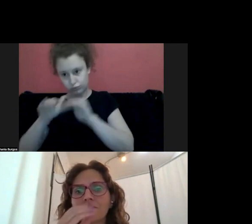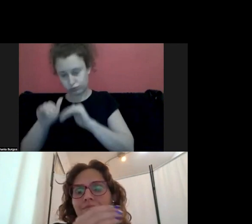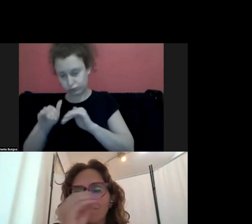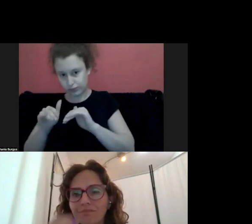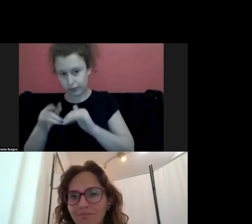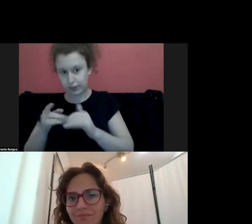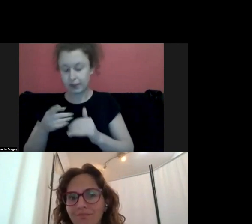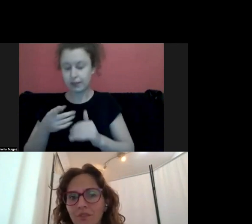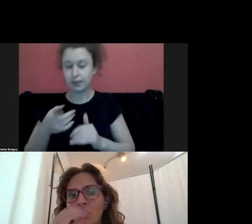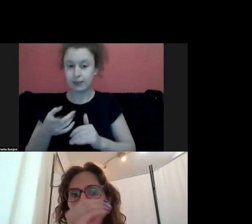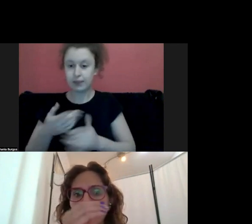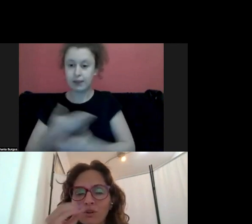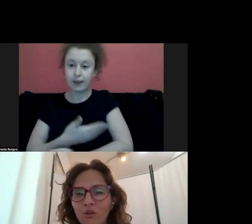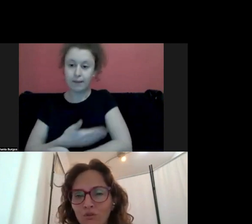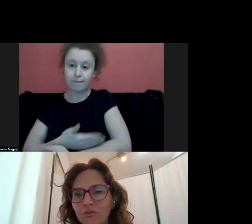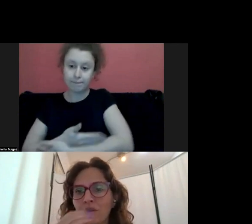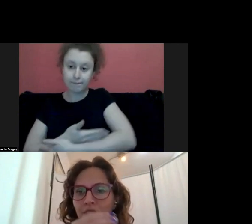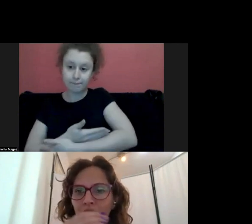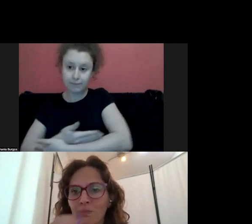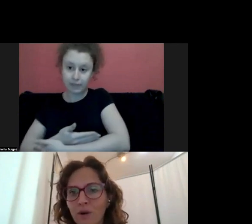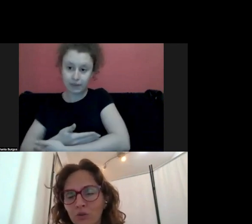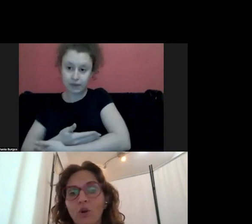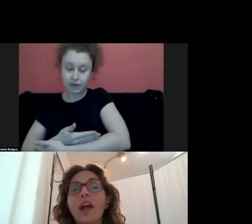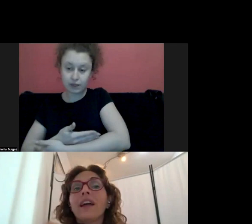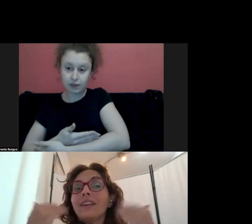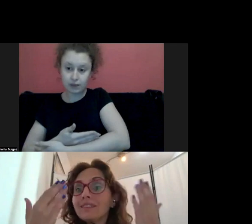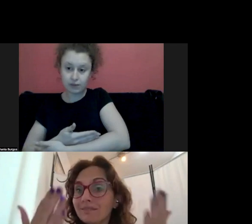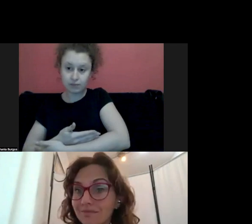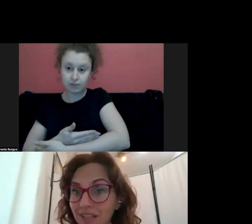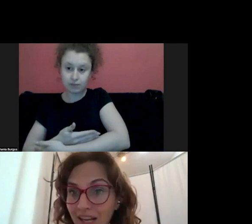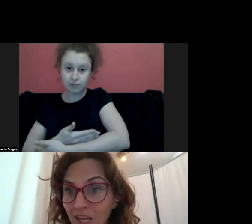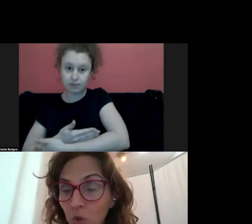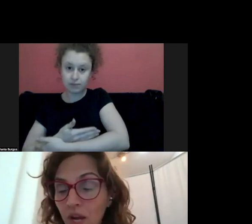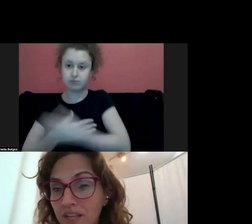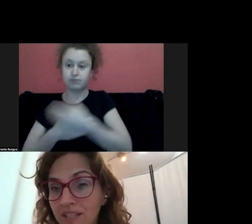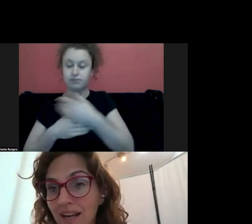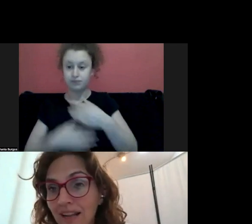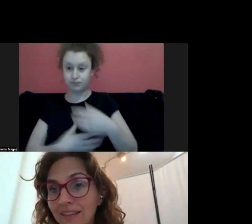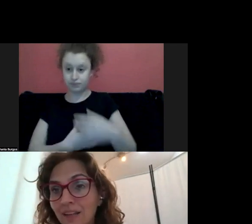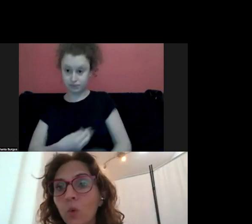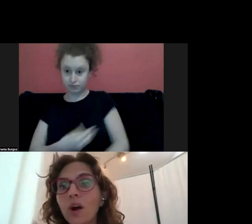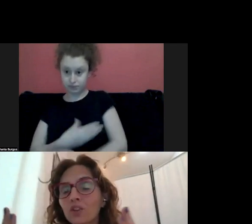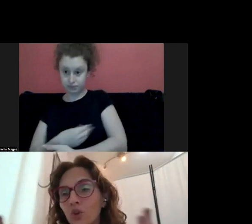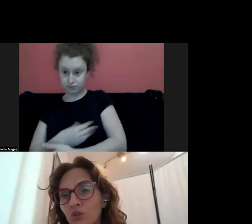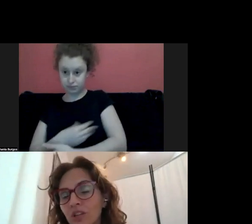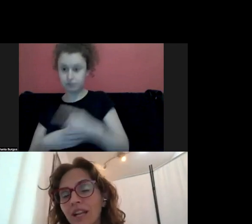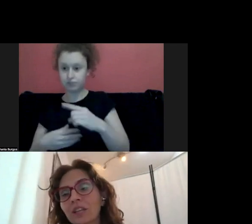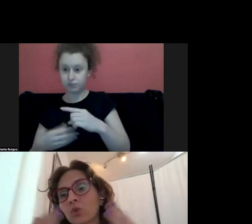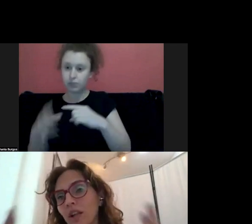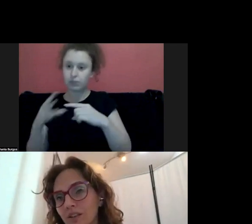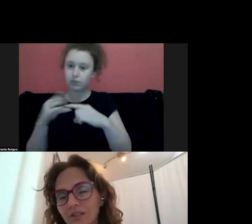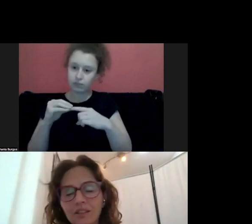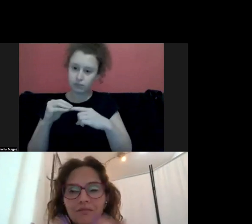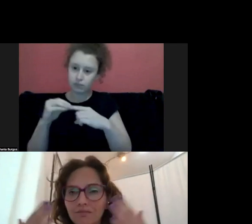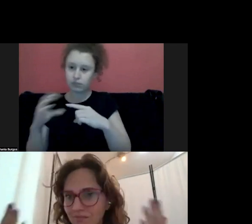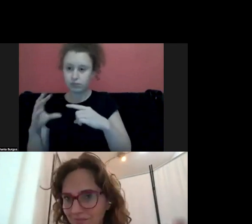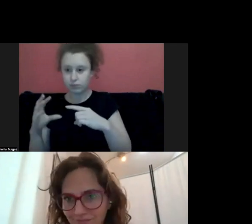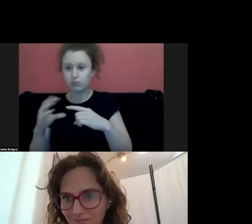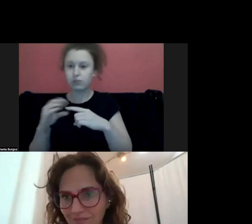están cogiéndolo de un lado para otro. Rituales al lactar. ¿Cuántas